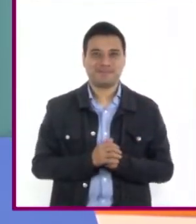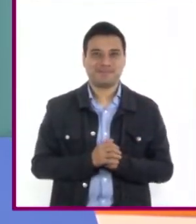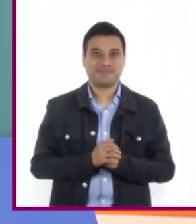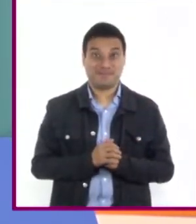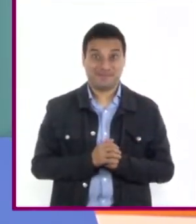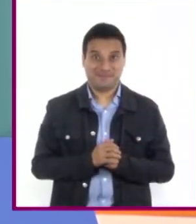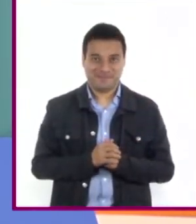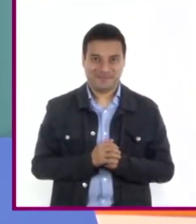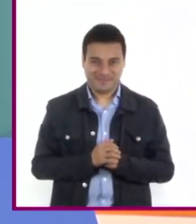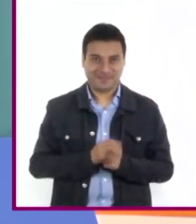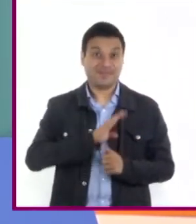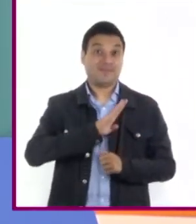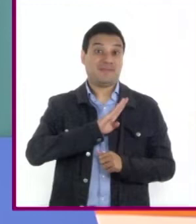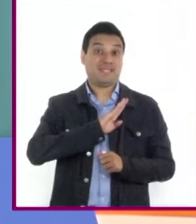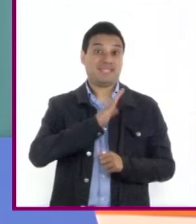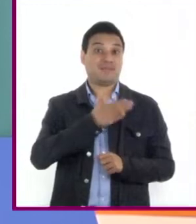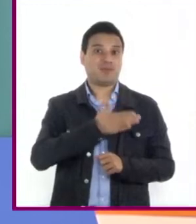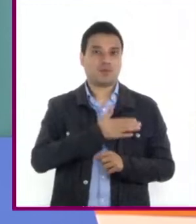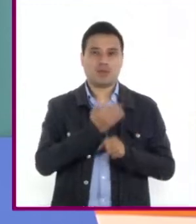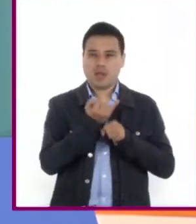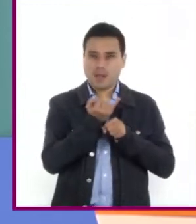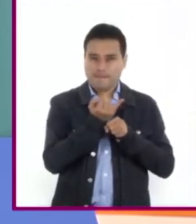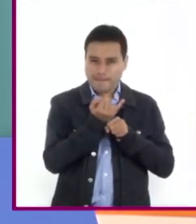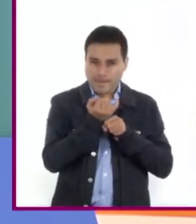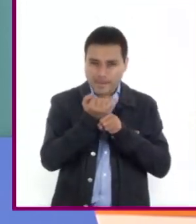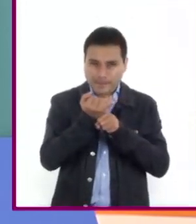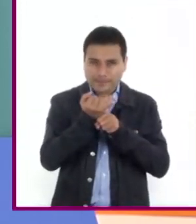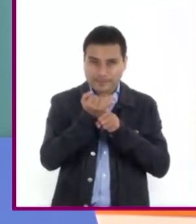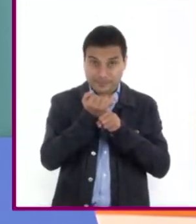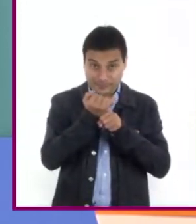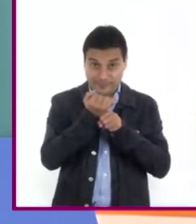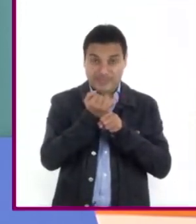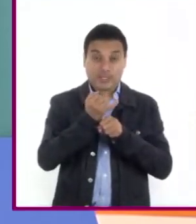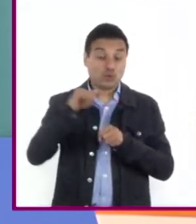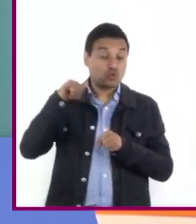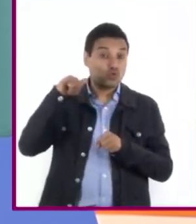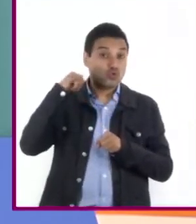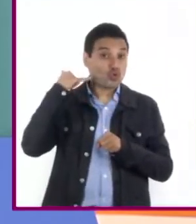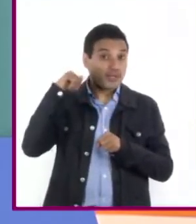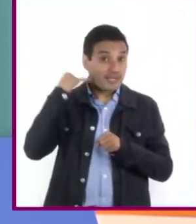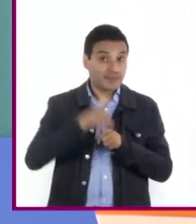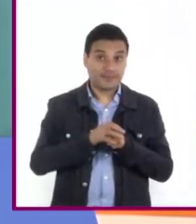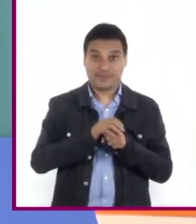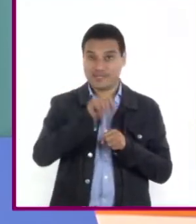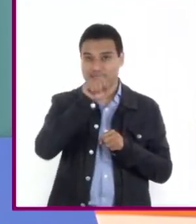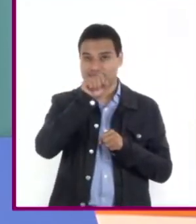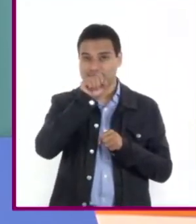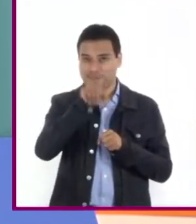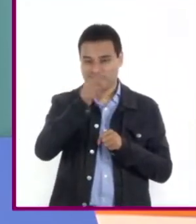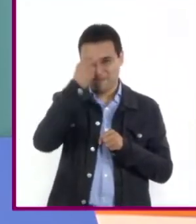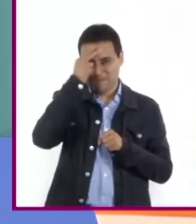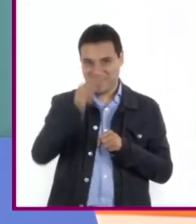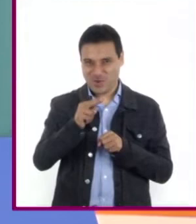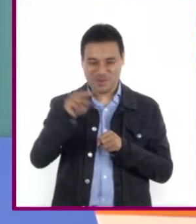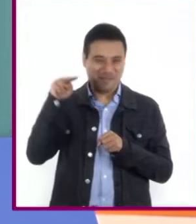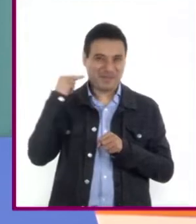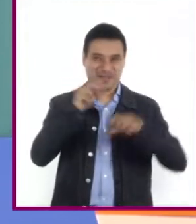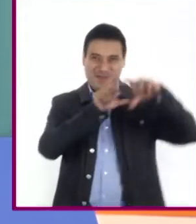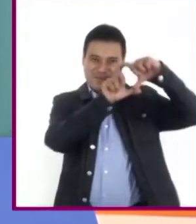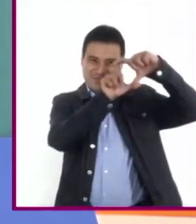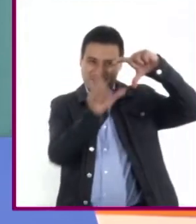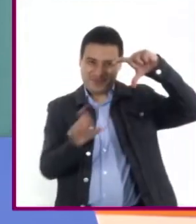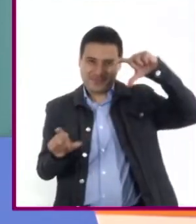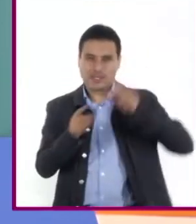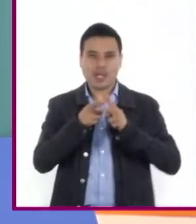Las exploraciones que los españoles realizaron hacia la península de Yucatán y el Golfo de México partieron de la isla de